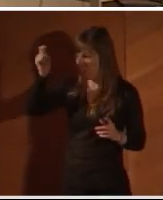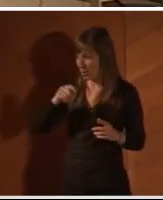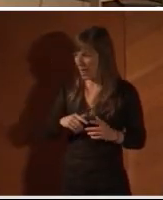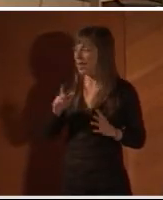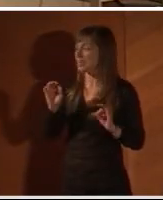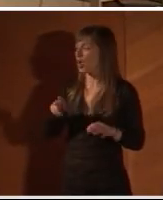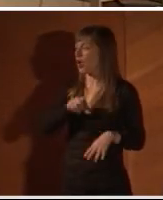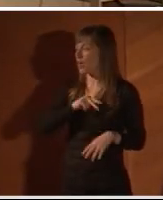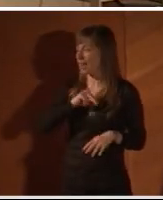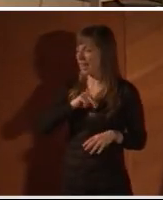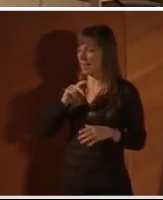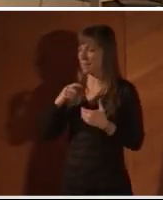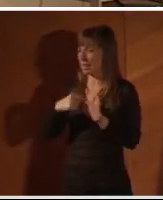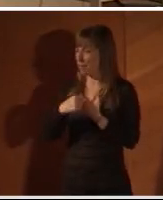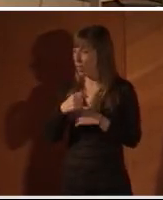Ciudadana,